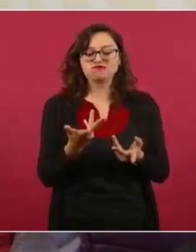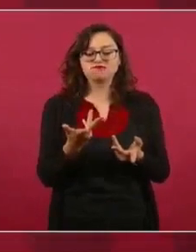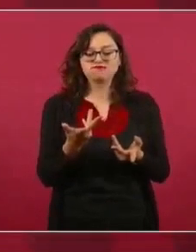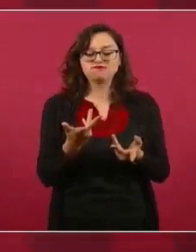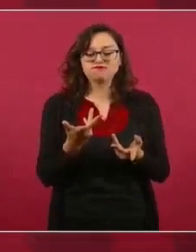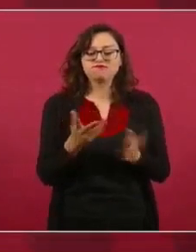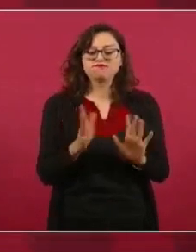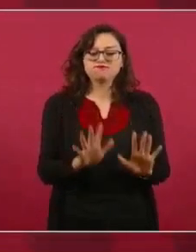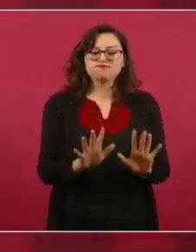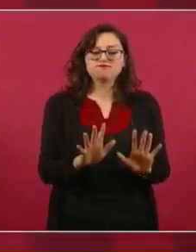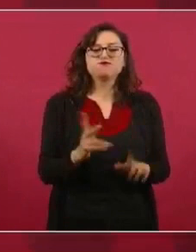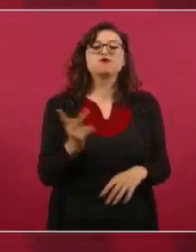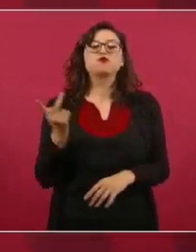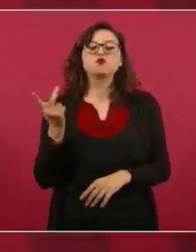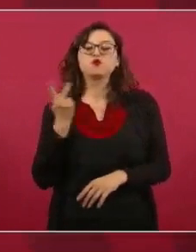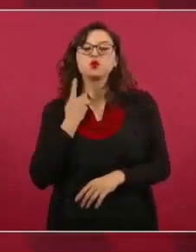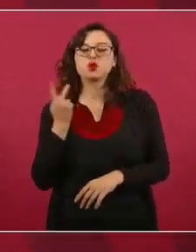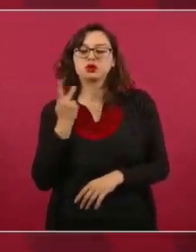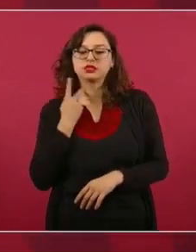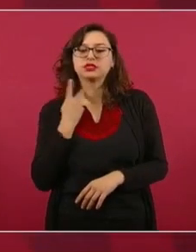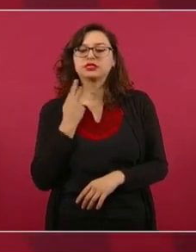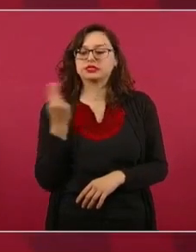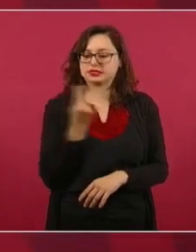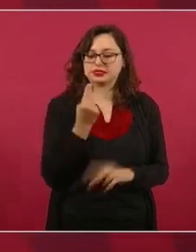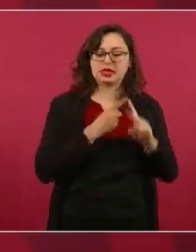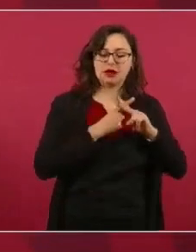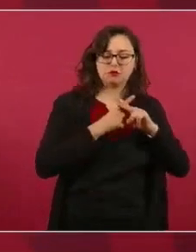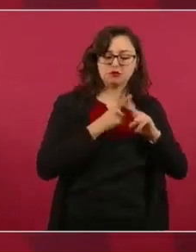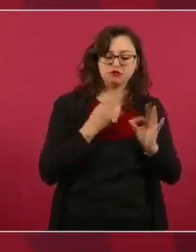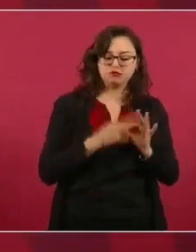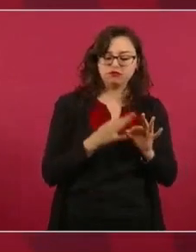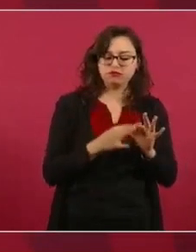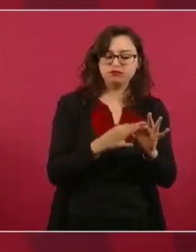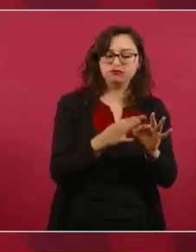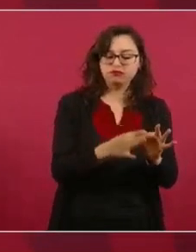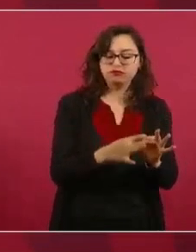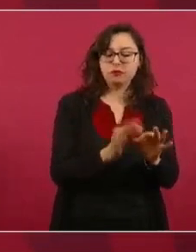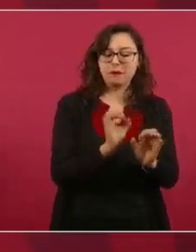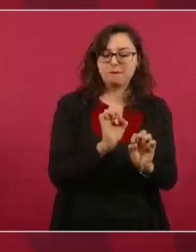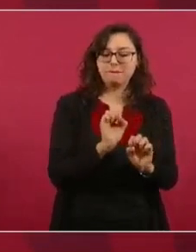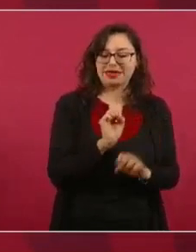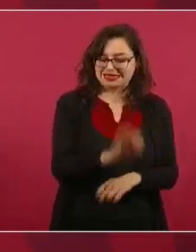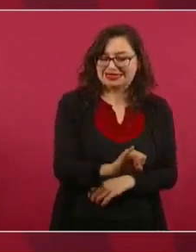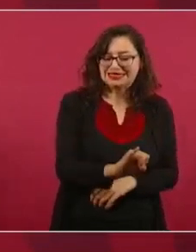la política sí es eficacia, pero sobre todo